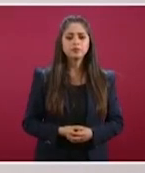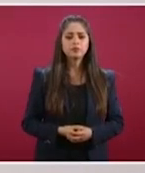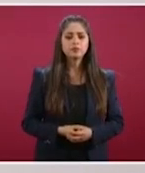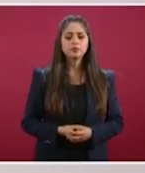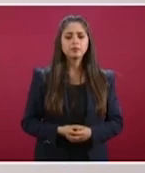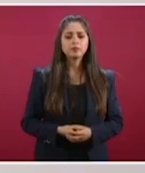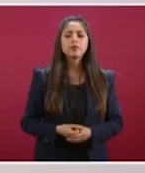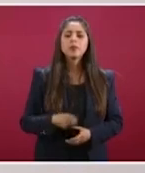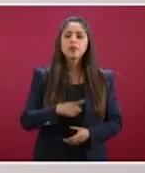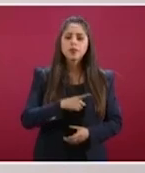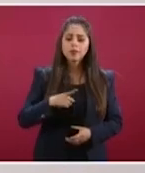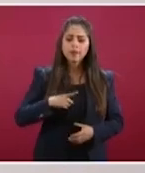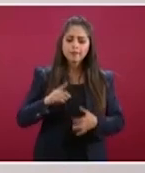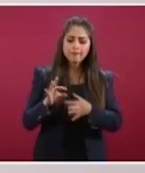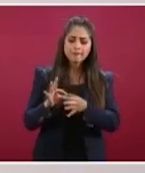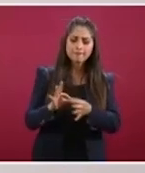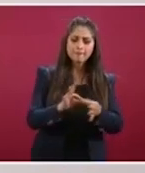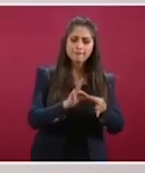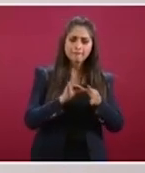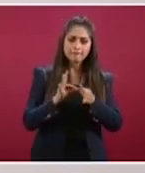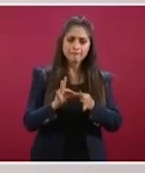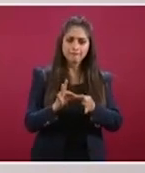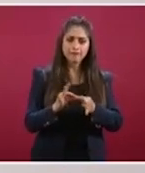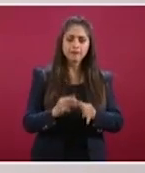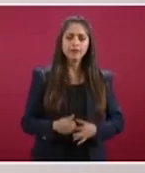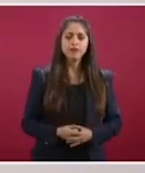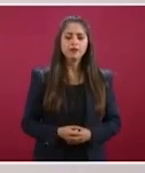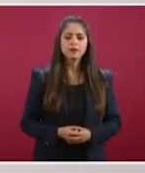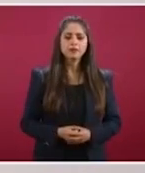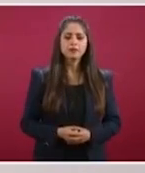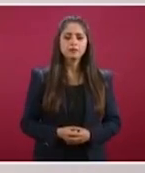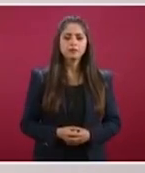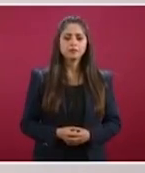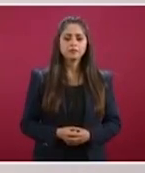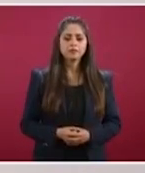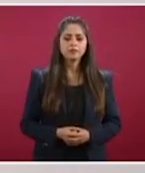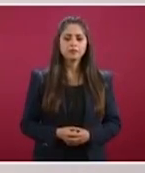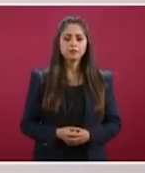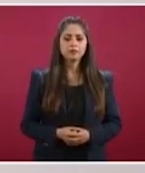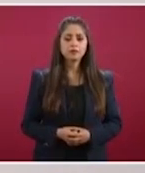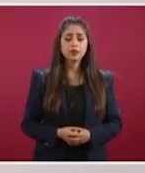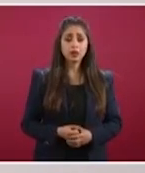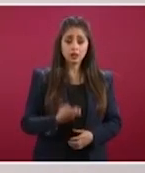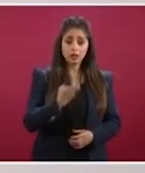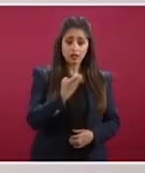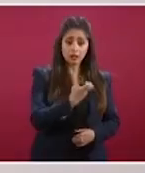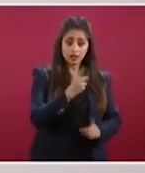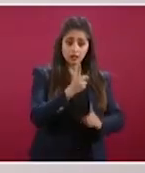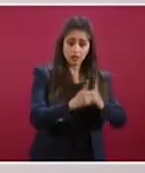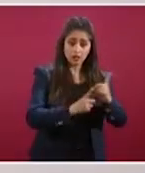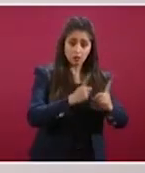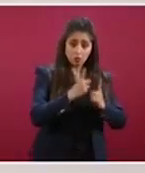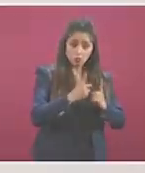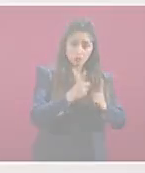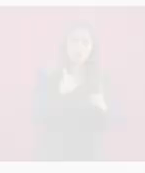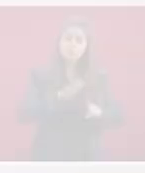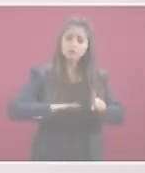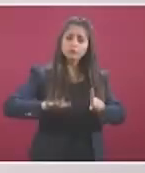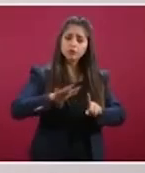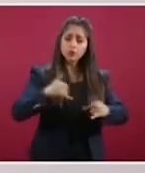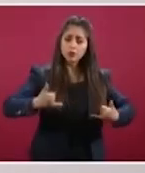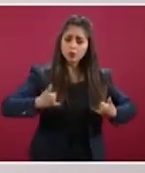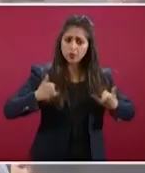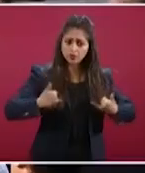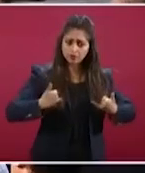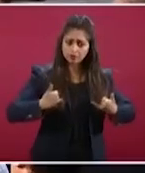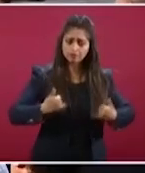en armonía y nos aleja de las conductas antisociales. De modo